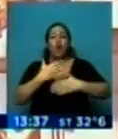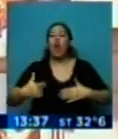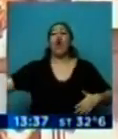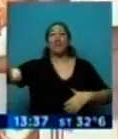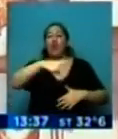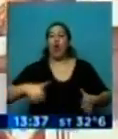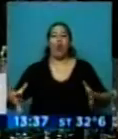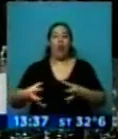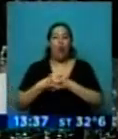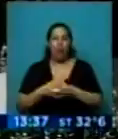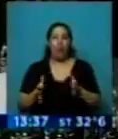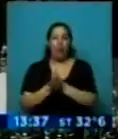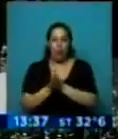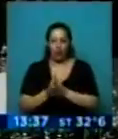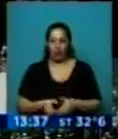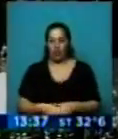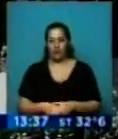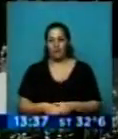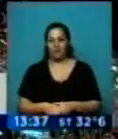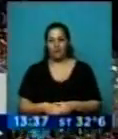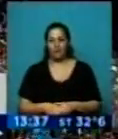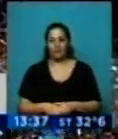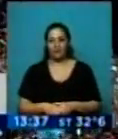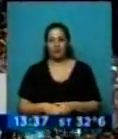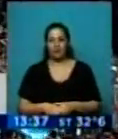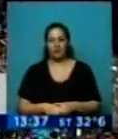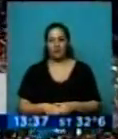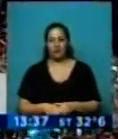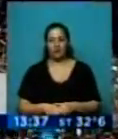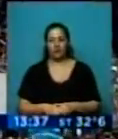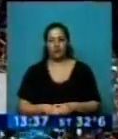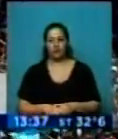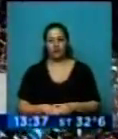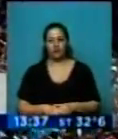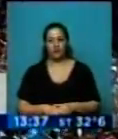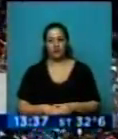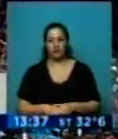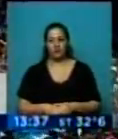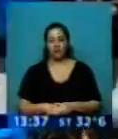todos juntos.